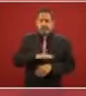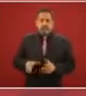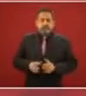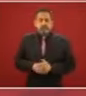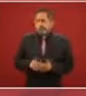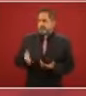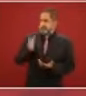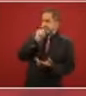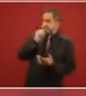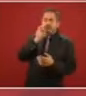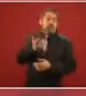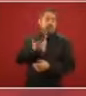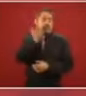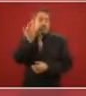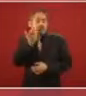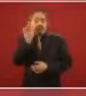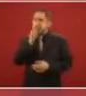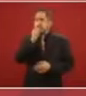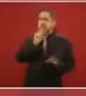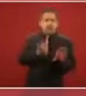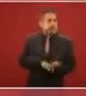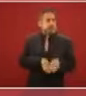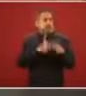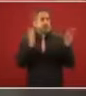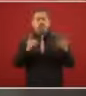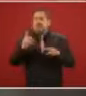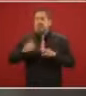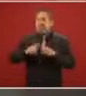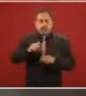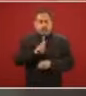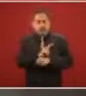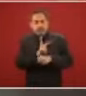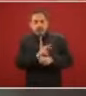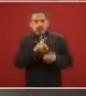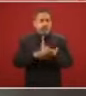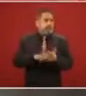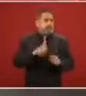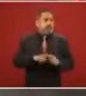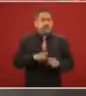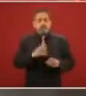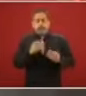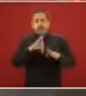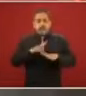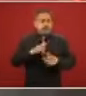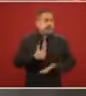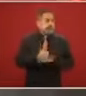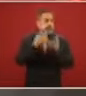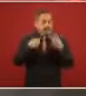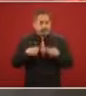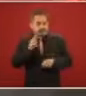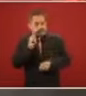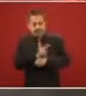abro todo el archivo si no tengo personal?